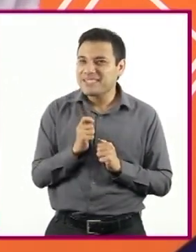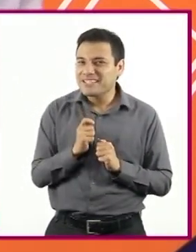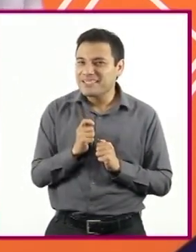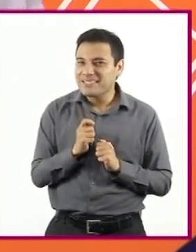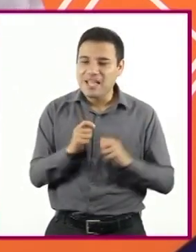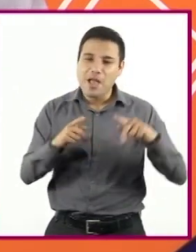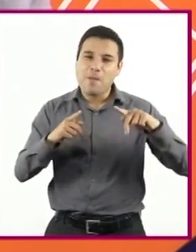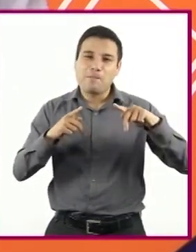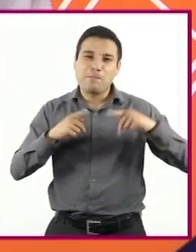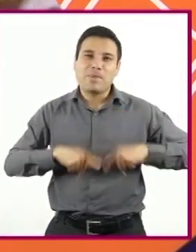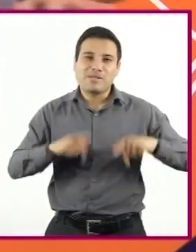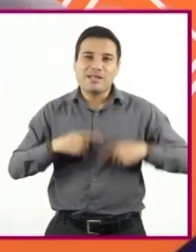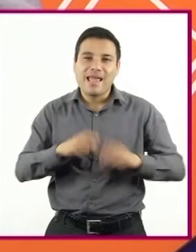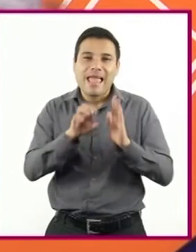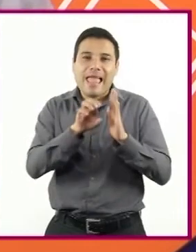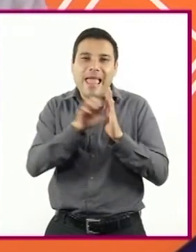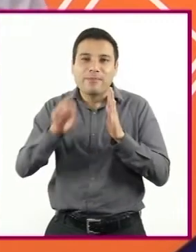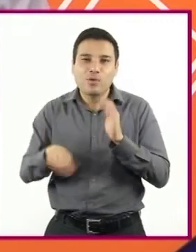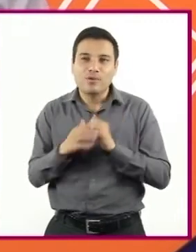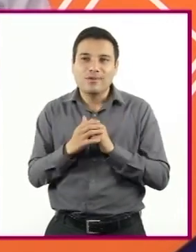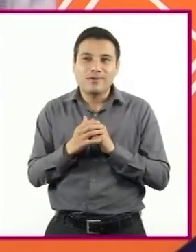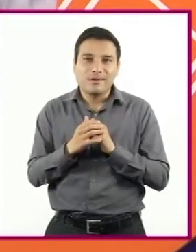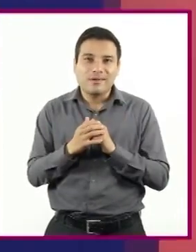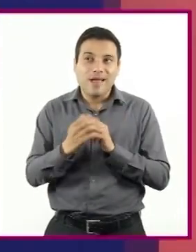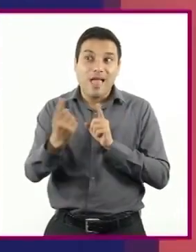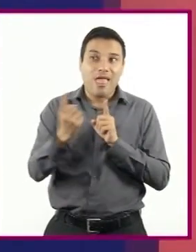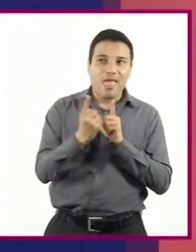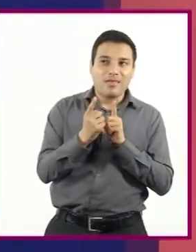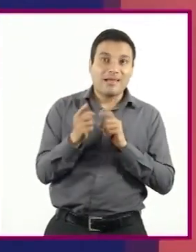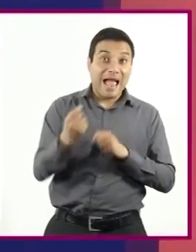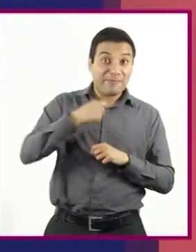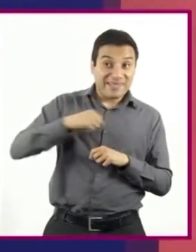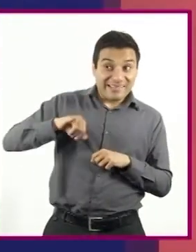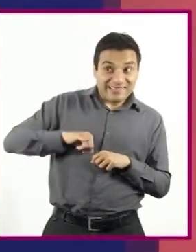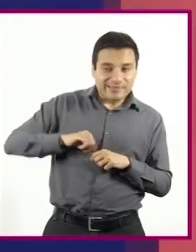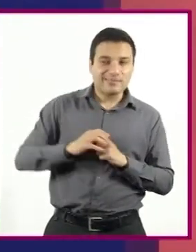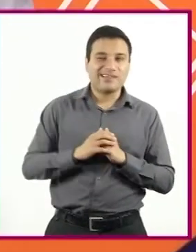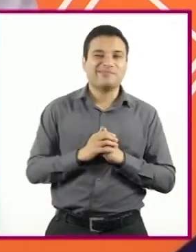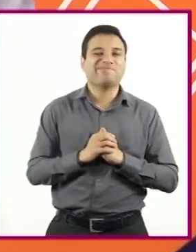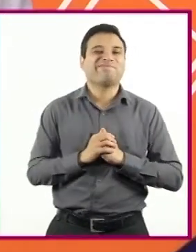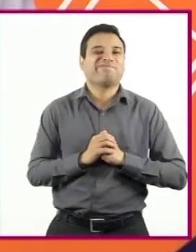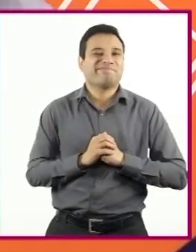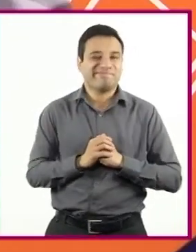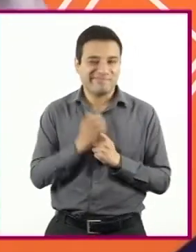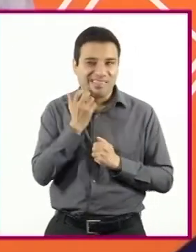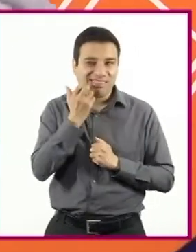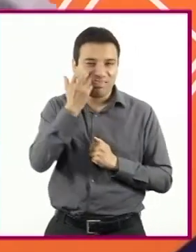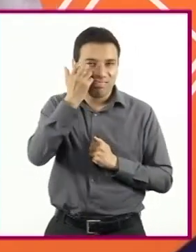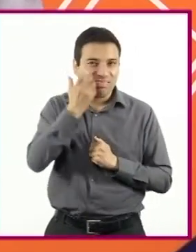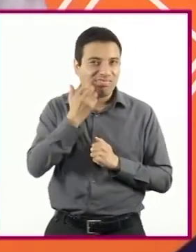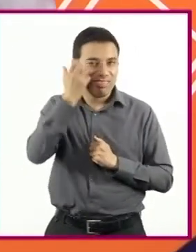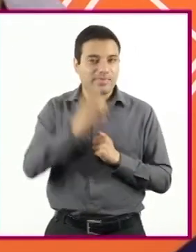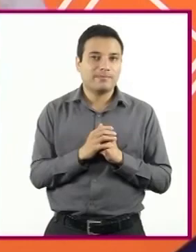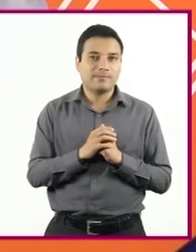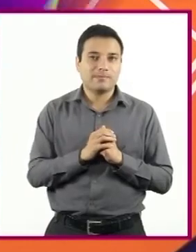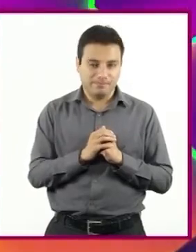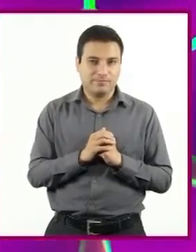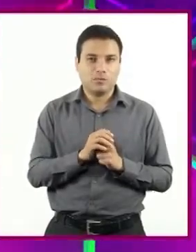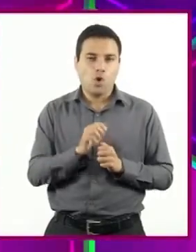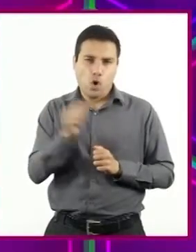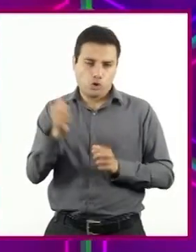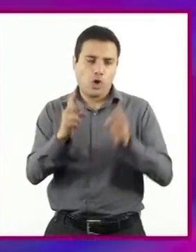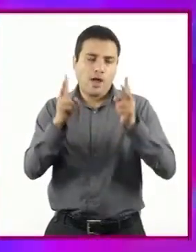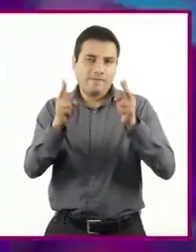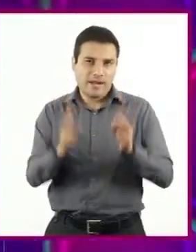lo usamos cuando alguien nos habla solo por conveniencia. Muy bien, ahora es turno de que ustedes en casa puedan completar los demás dichos o